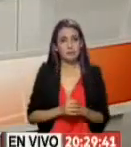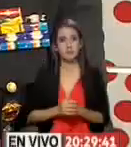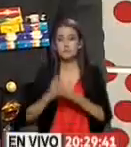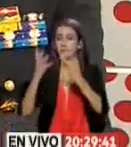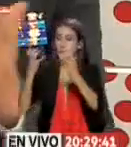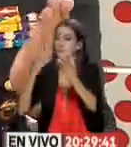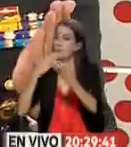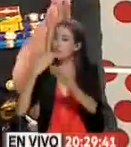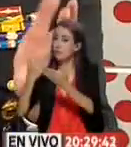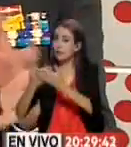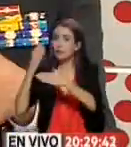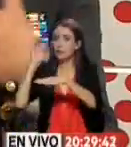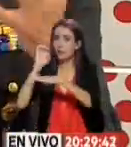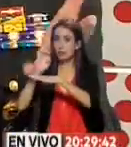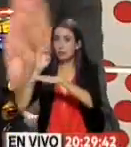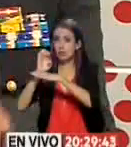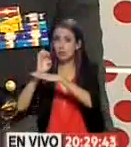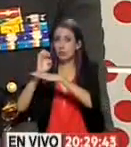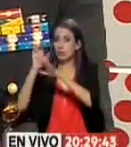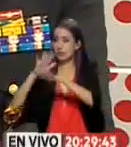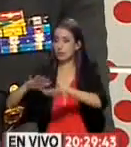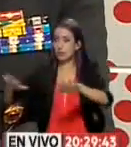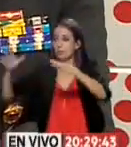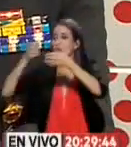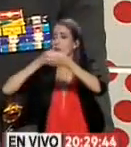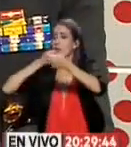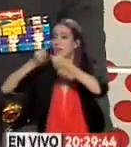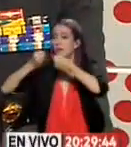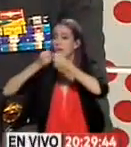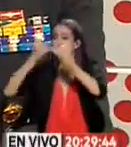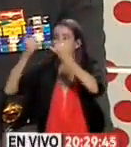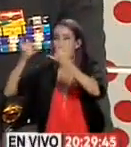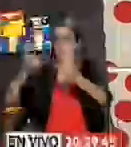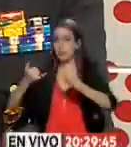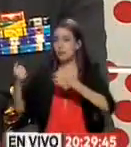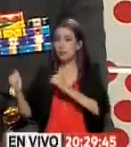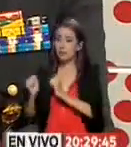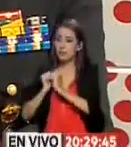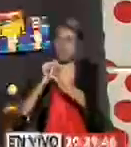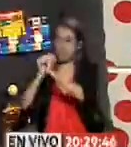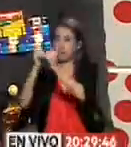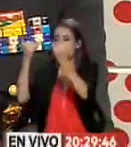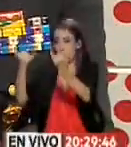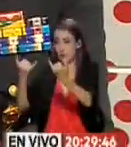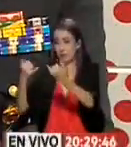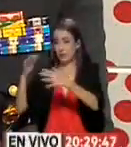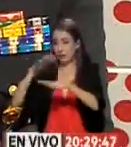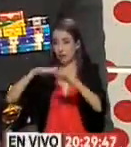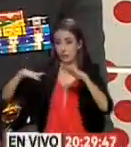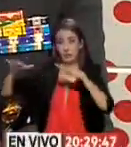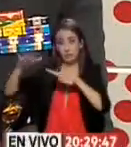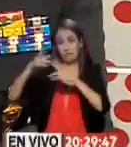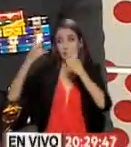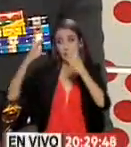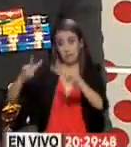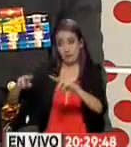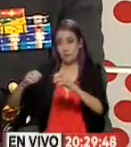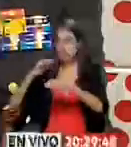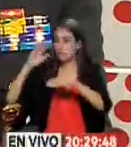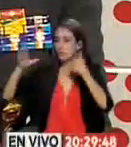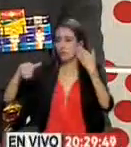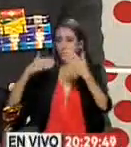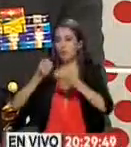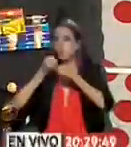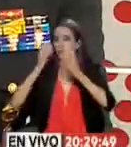agradecer a usted, a la patria y al rol de los medios de comunicación que estuvieron junto a nosotros en el campo de batalla. Así fue. Llevando